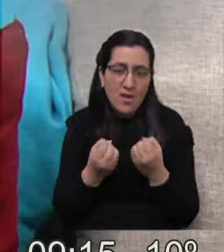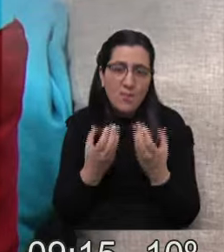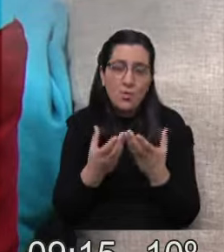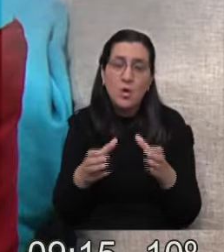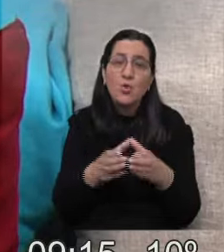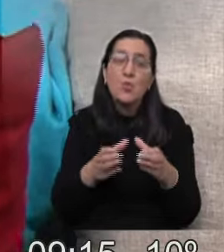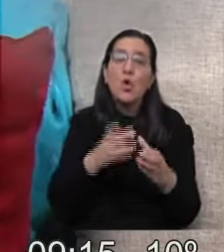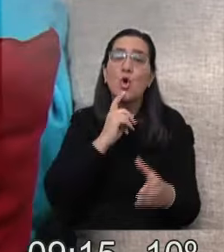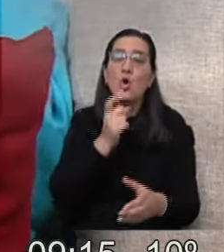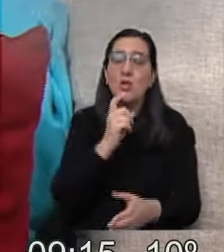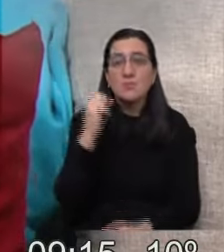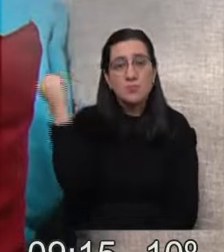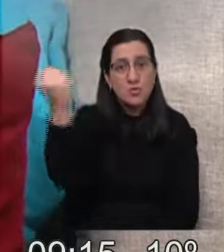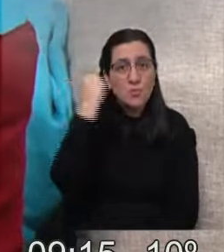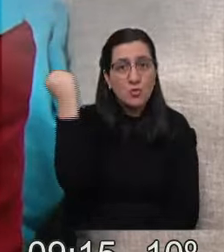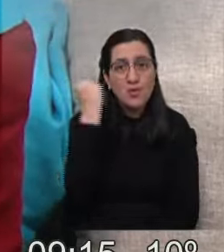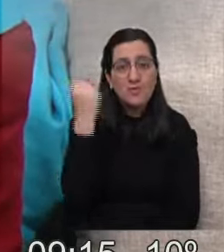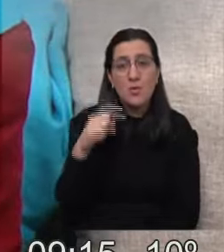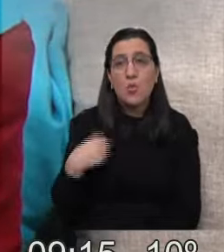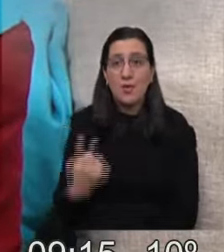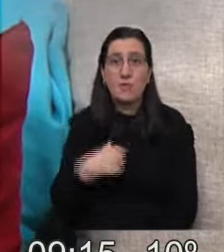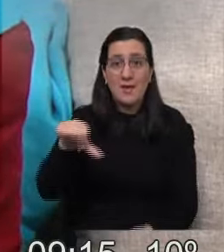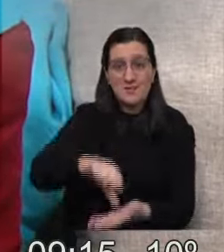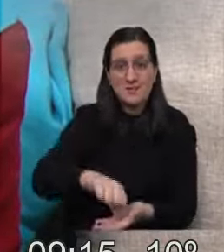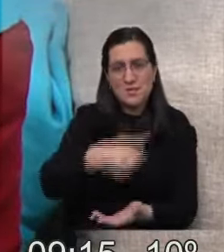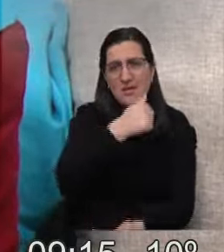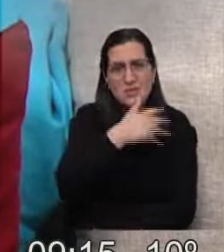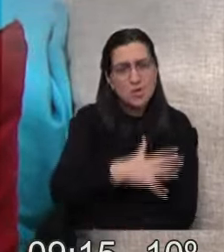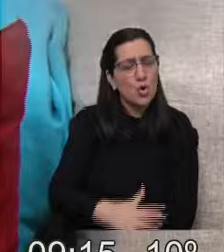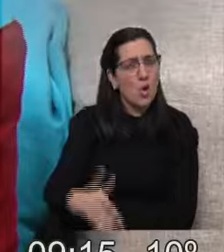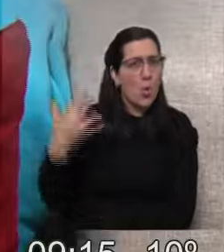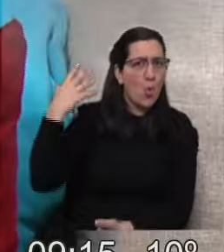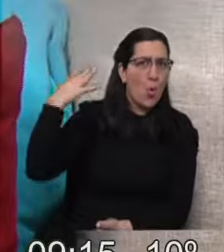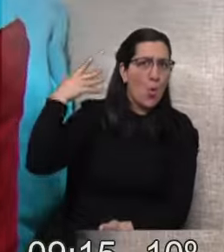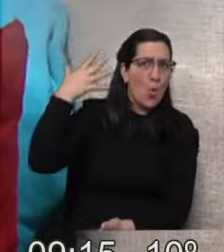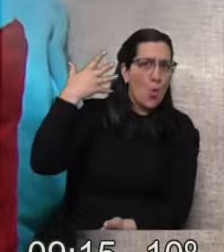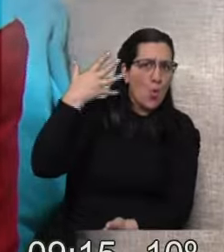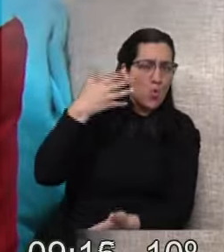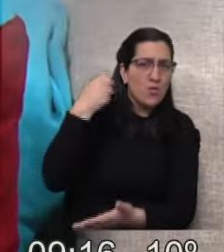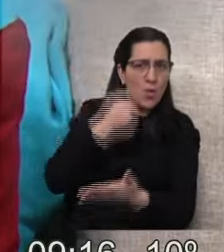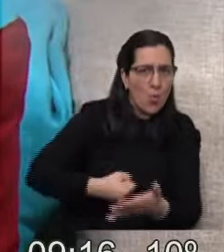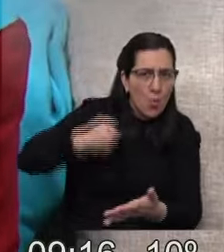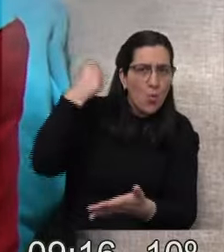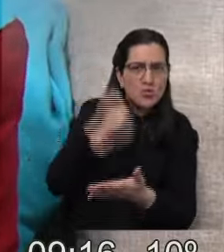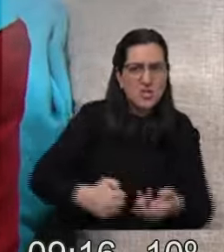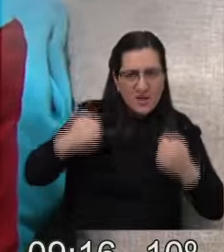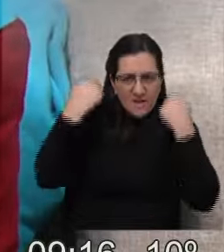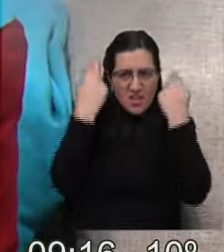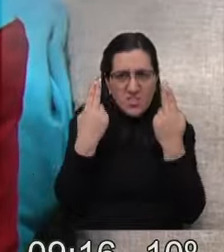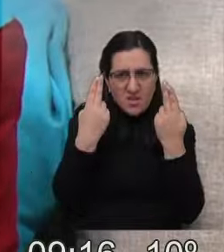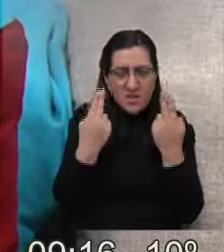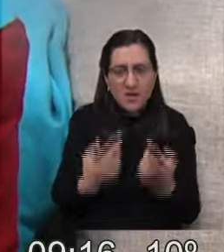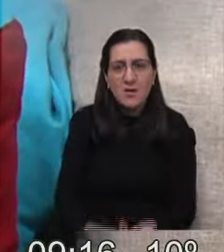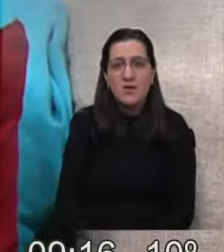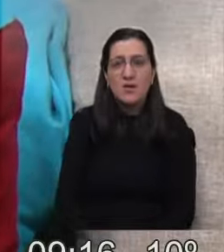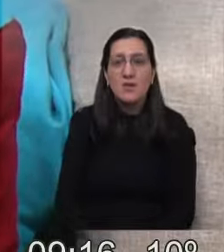es uno de los partidos más importantes de nuestro país, tiene una historia fuertísima de lucha, de rebeldía, y